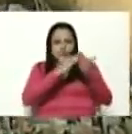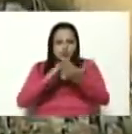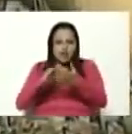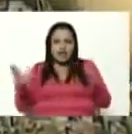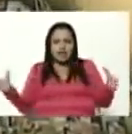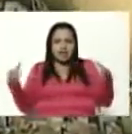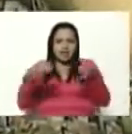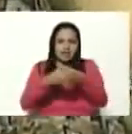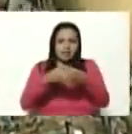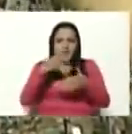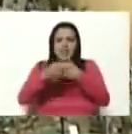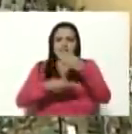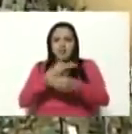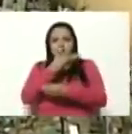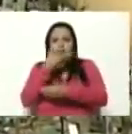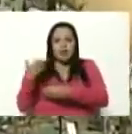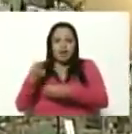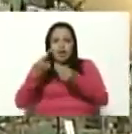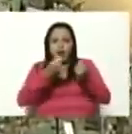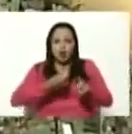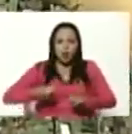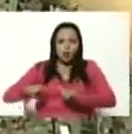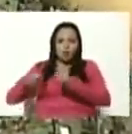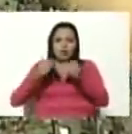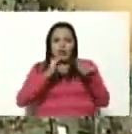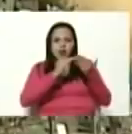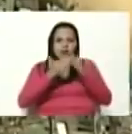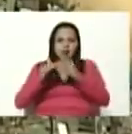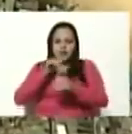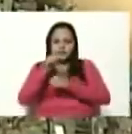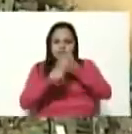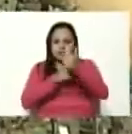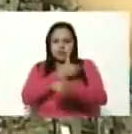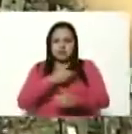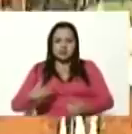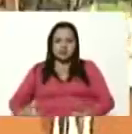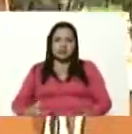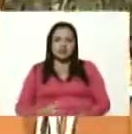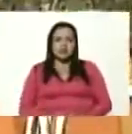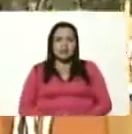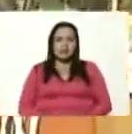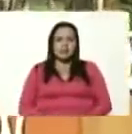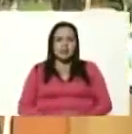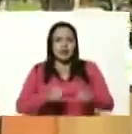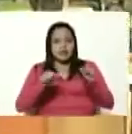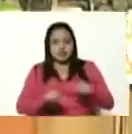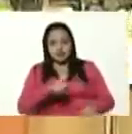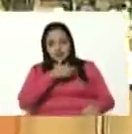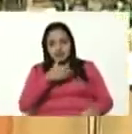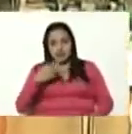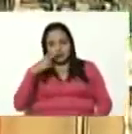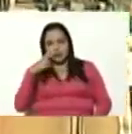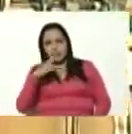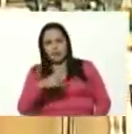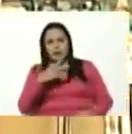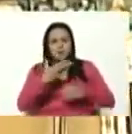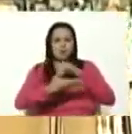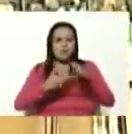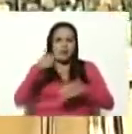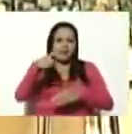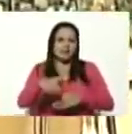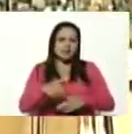equipo, generar una nueva economía comunal, vicepresidenta. Bueno, presidente, como pudo ver, los principales problemas